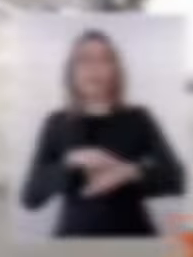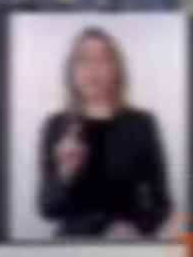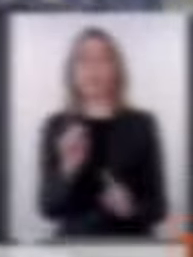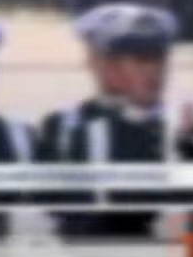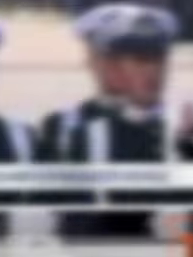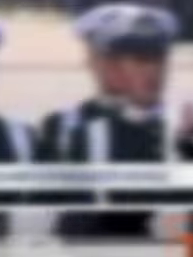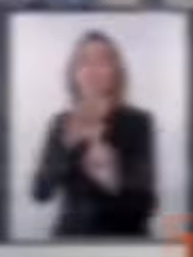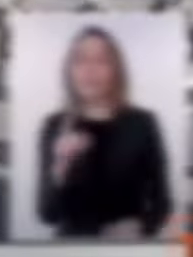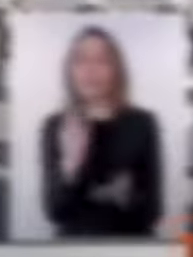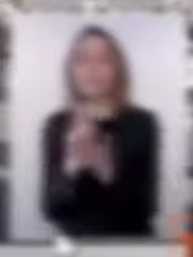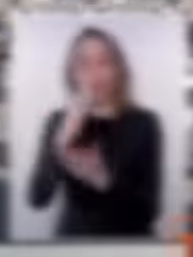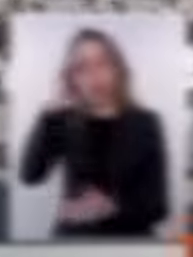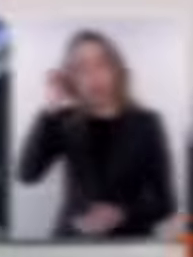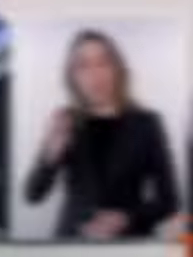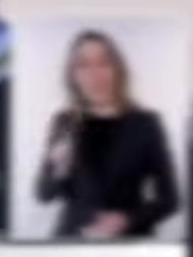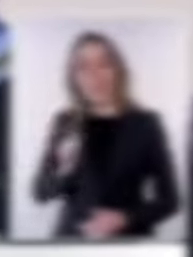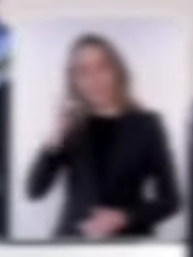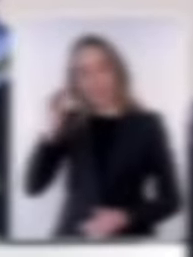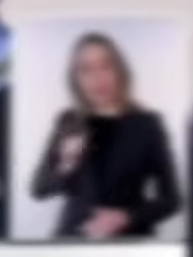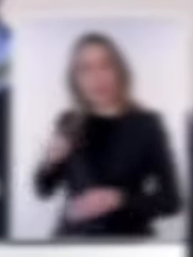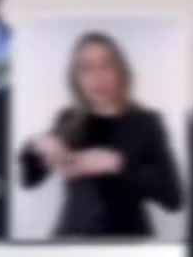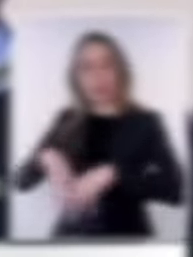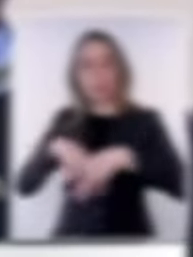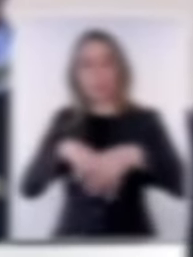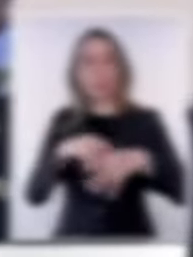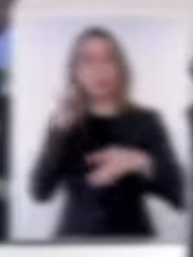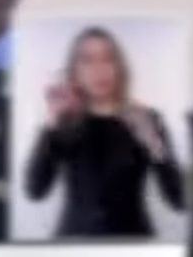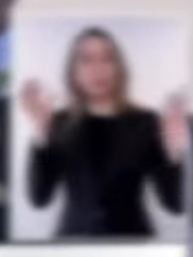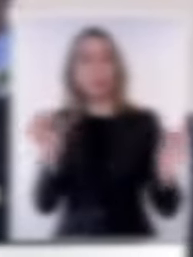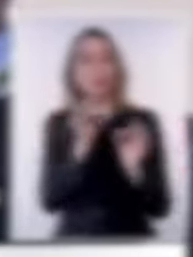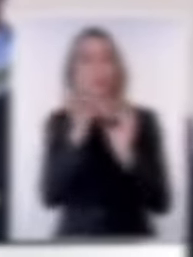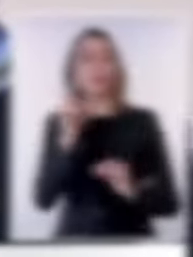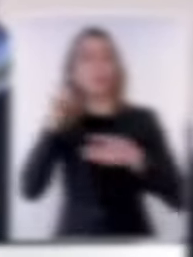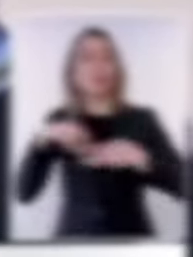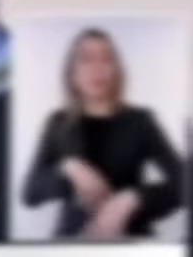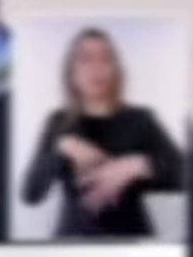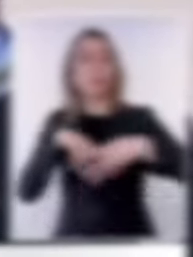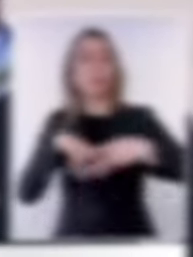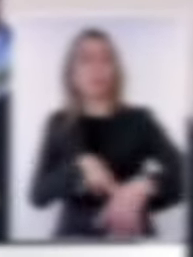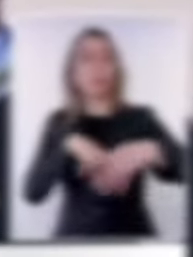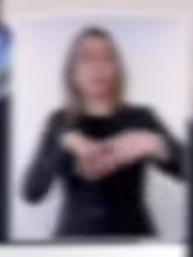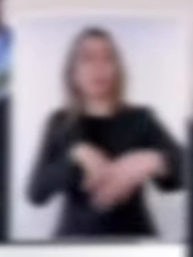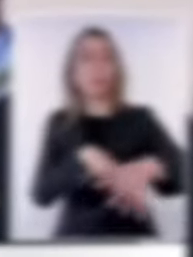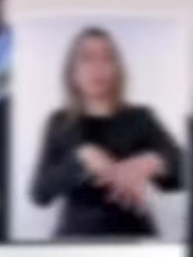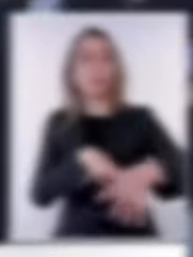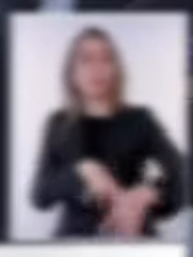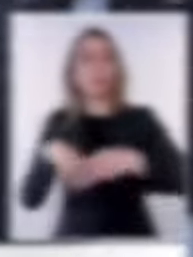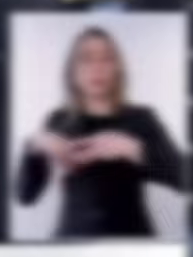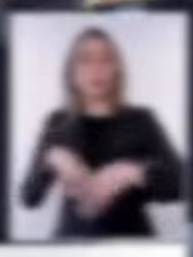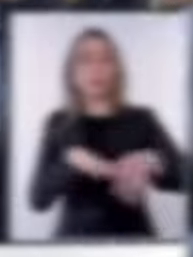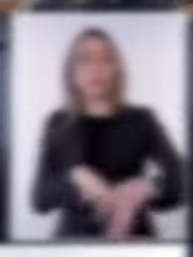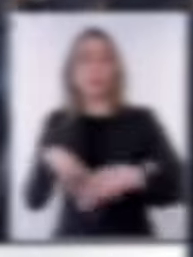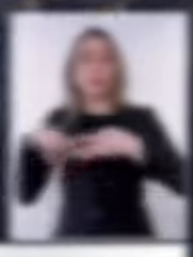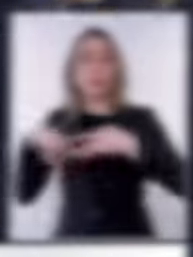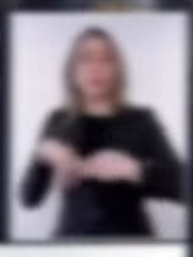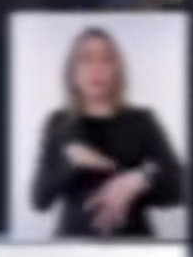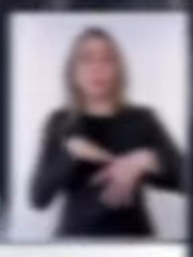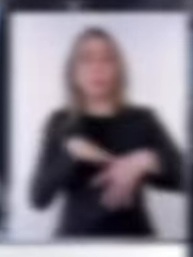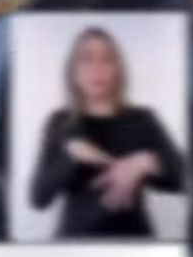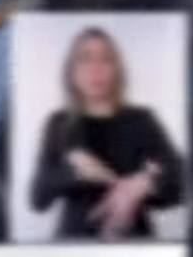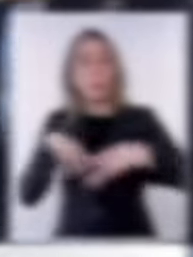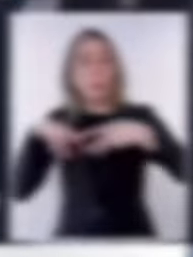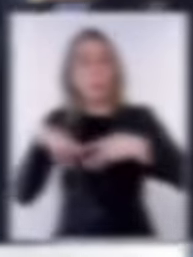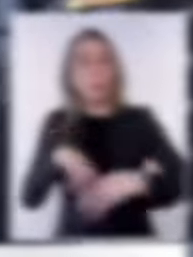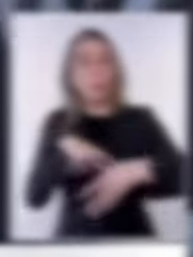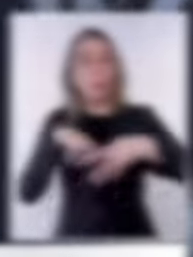Son muy ordenados, son muy bonitos. La verdad es, como dije, se ve muy diferente ver el desfile aquí que ver el desfile en el Parque O'Higgins, sí. ¿No? Allá pues se ve